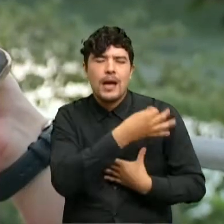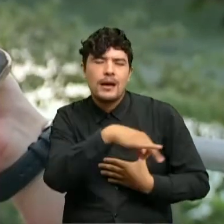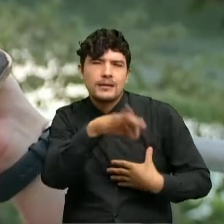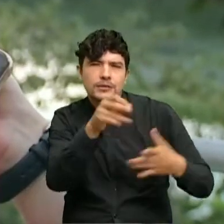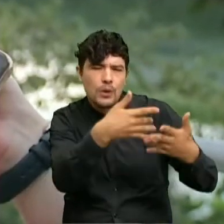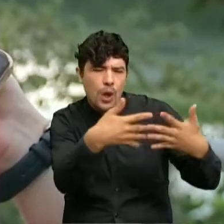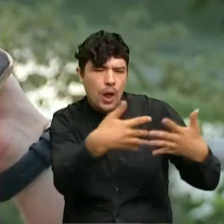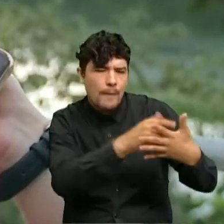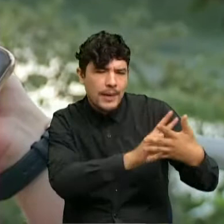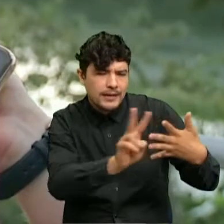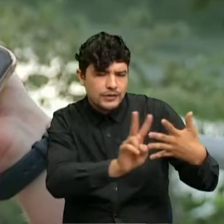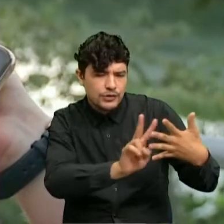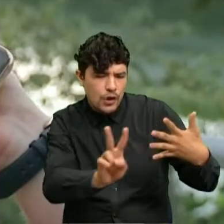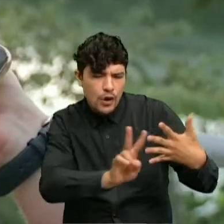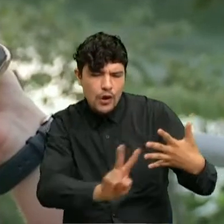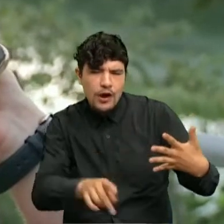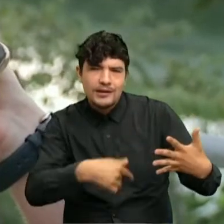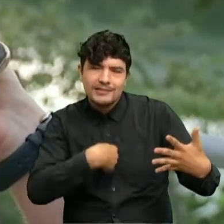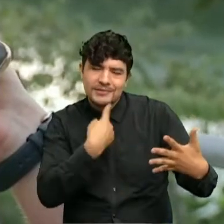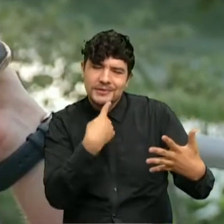yo digo,